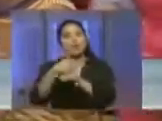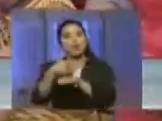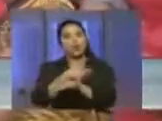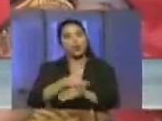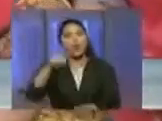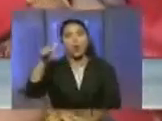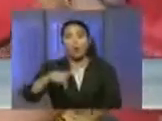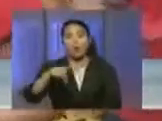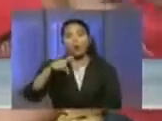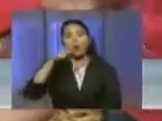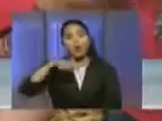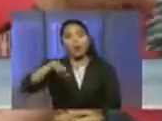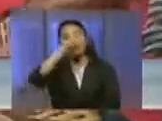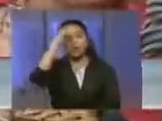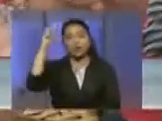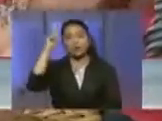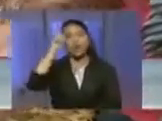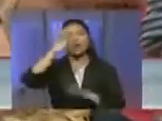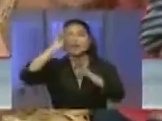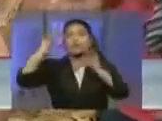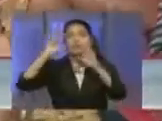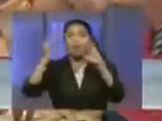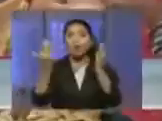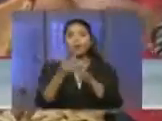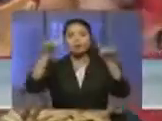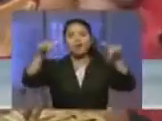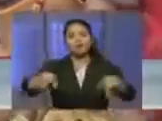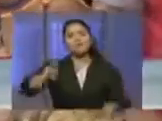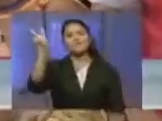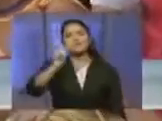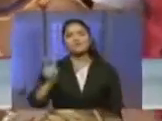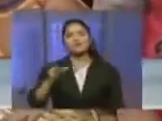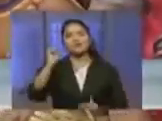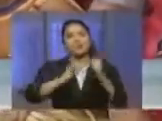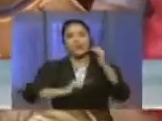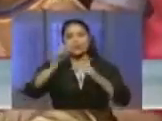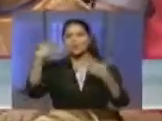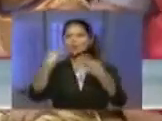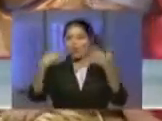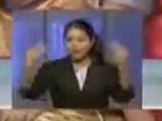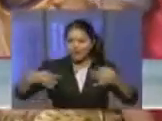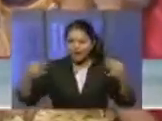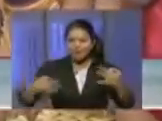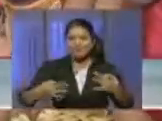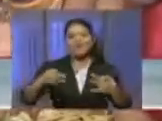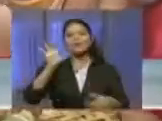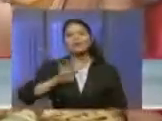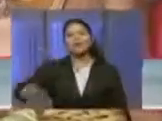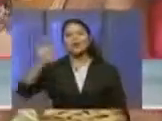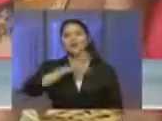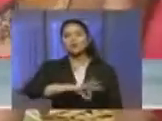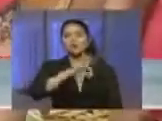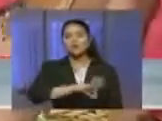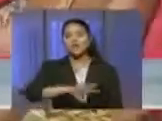pueblos ind deciros al mundo y aquí en Venezuela se está construyendo verdaderamente la sociedad socialista